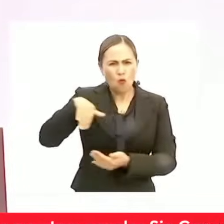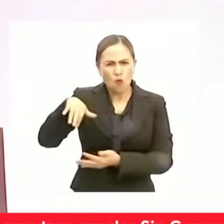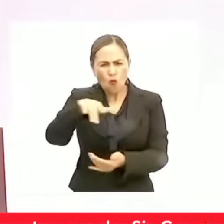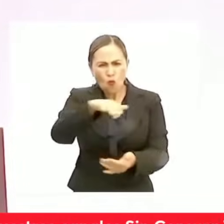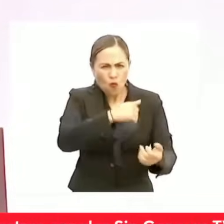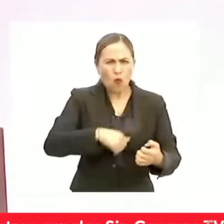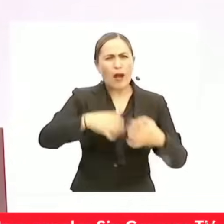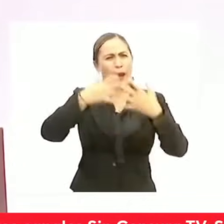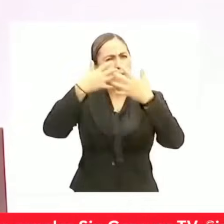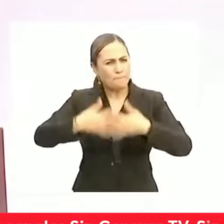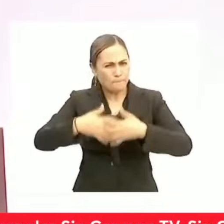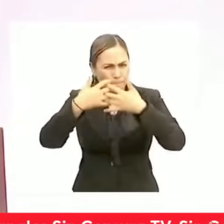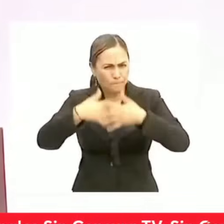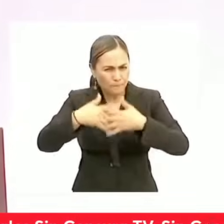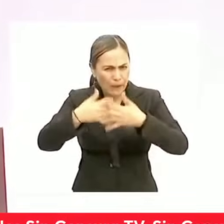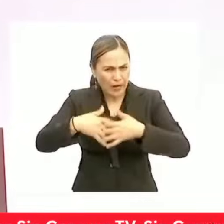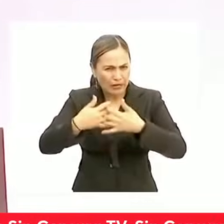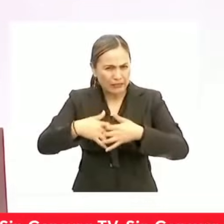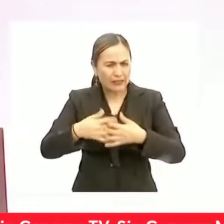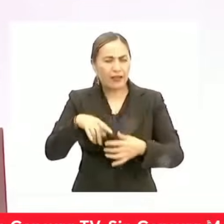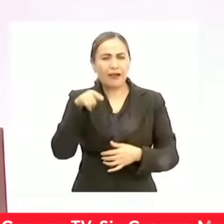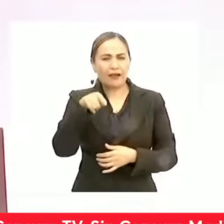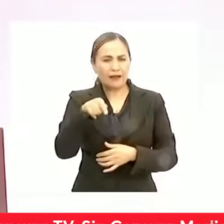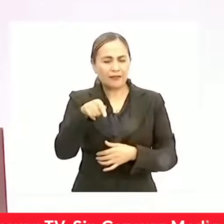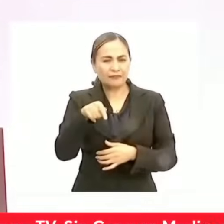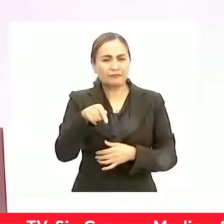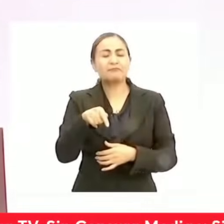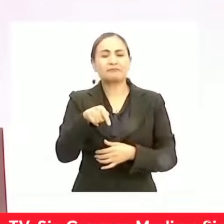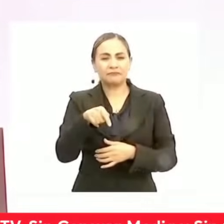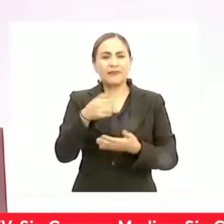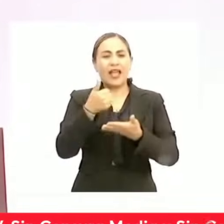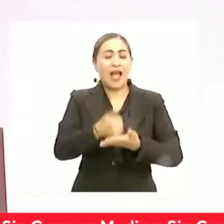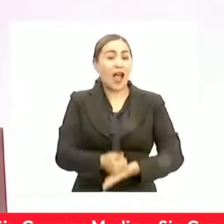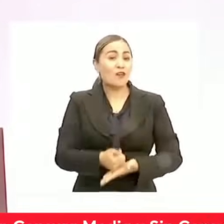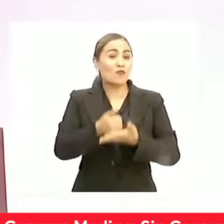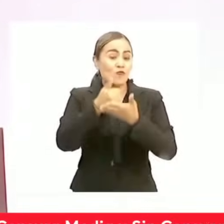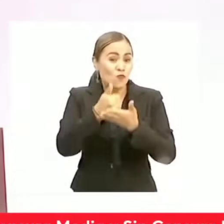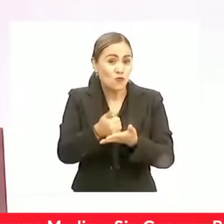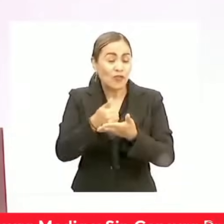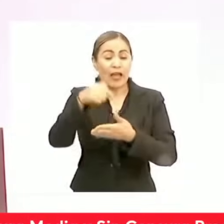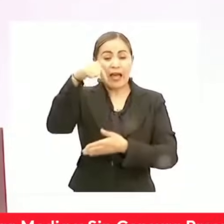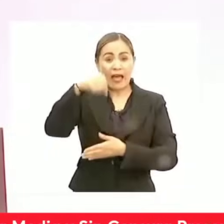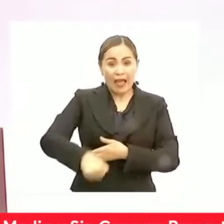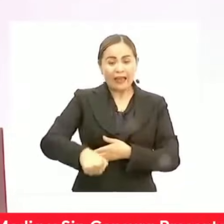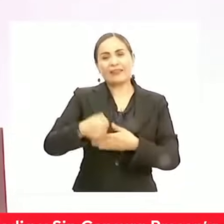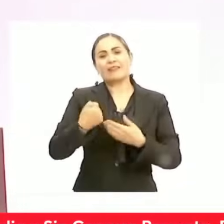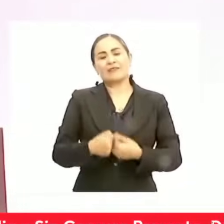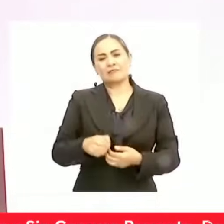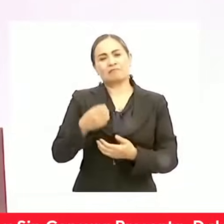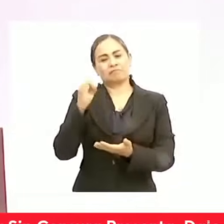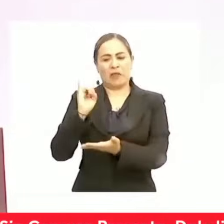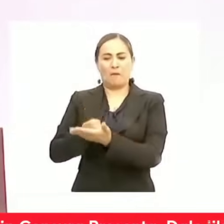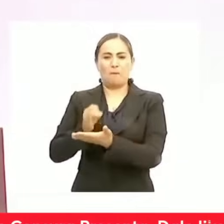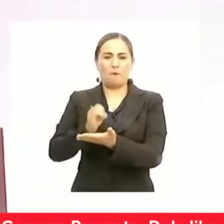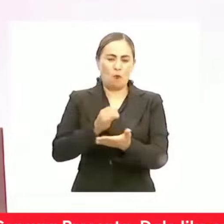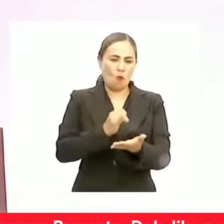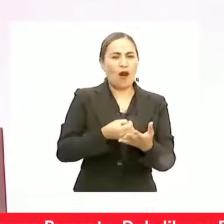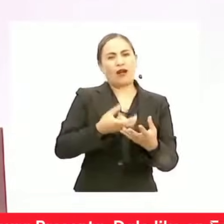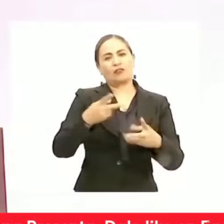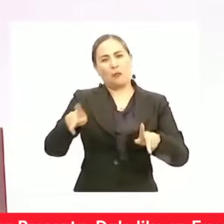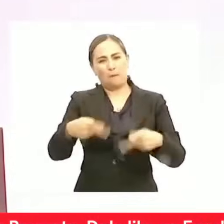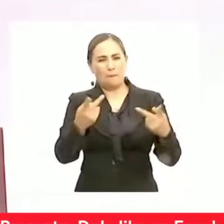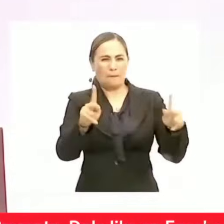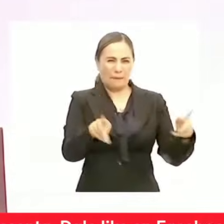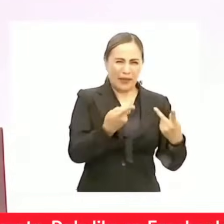importante materia prima ha permitido ingresos a la hacienda pública como ninguna